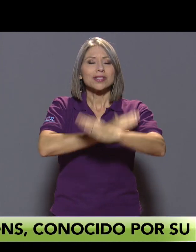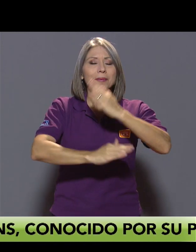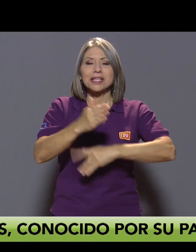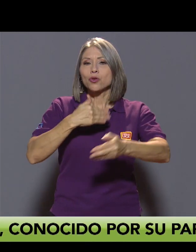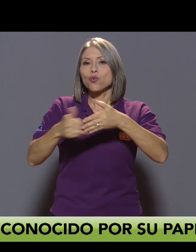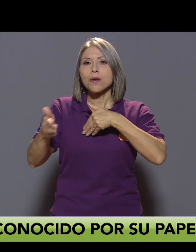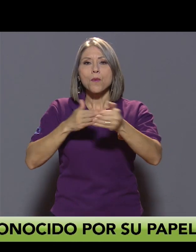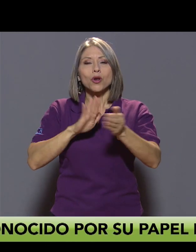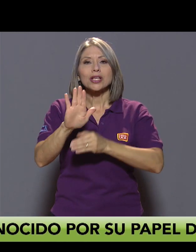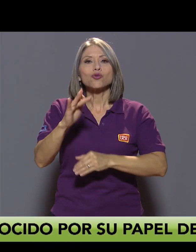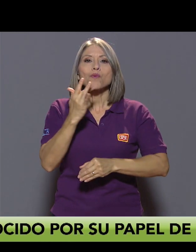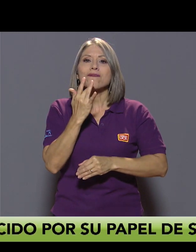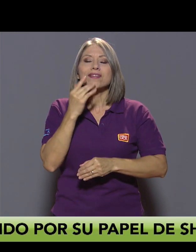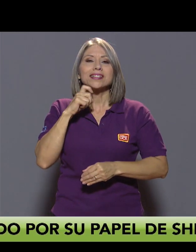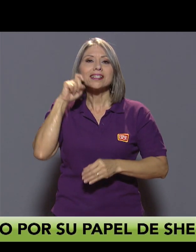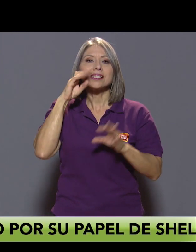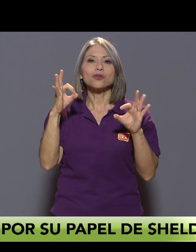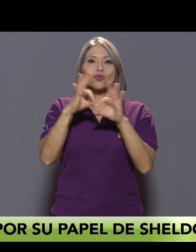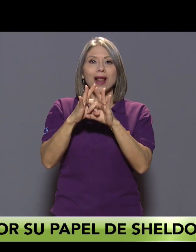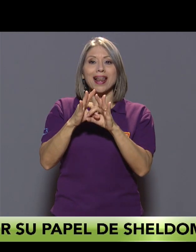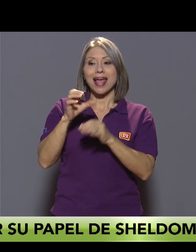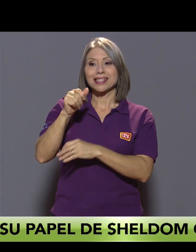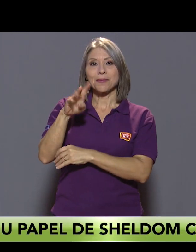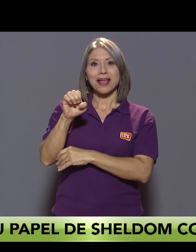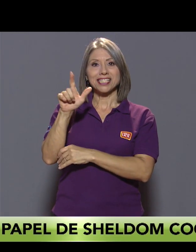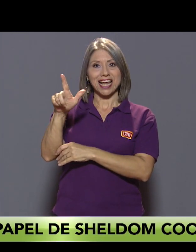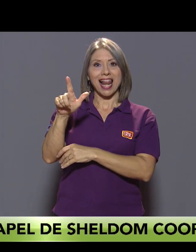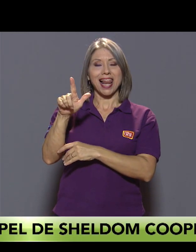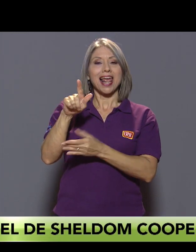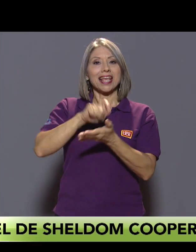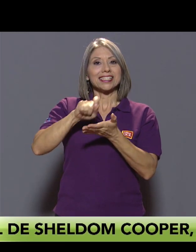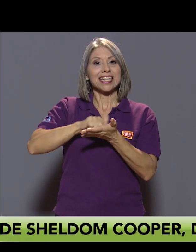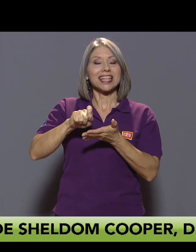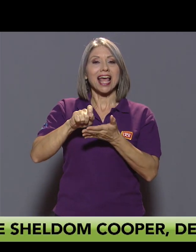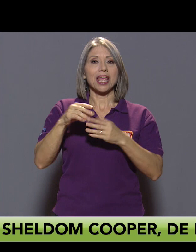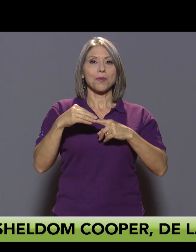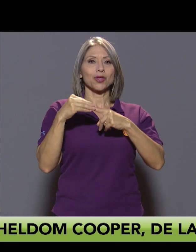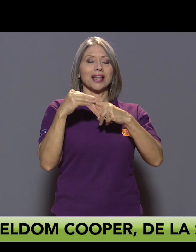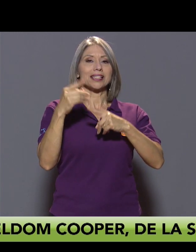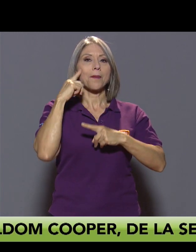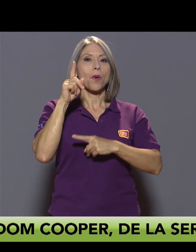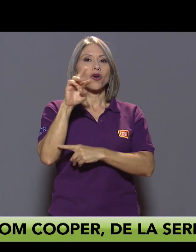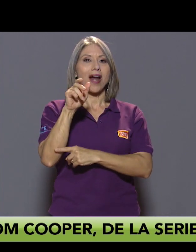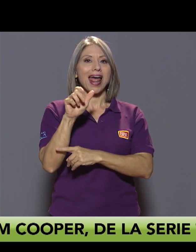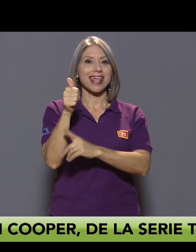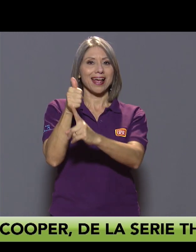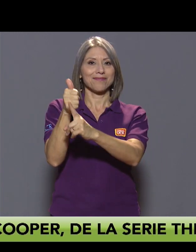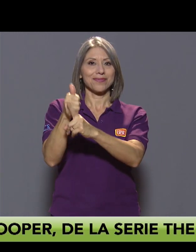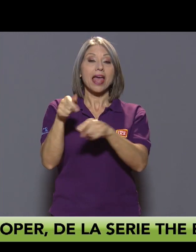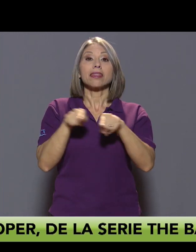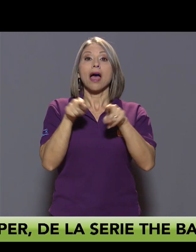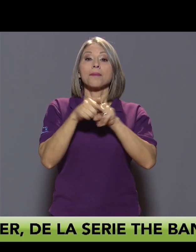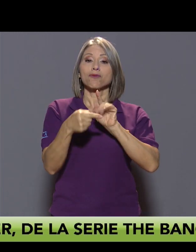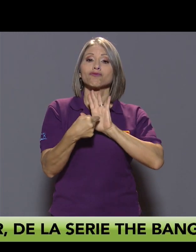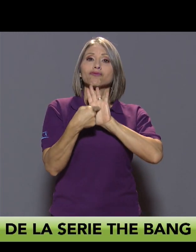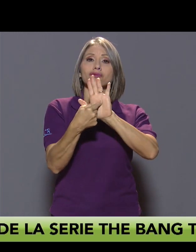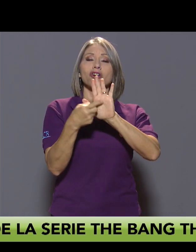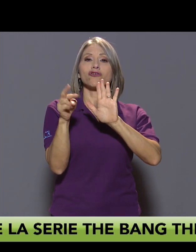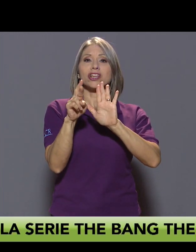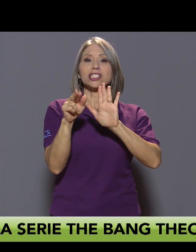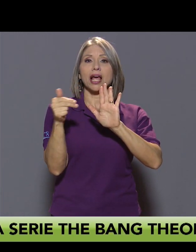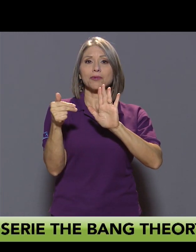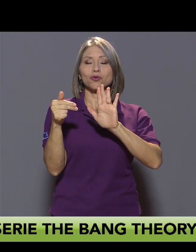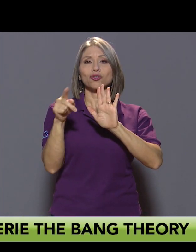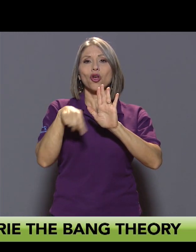Special es escrita y protagonizada por Ryan, además es producida por Jim Parsons, conocido por su papel